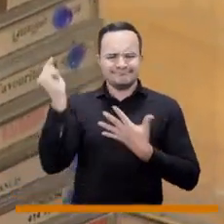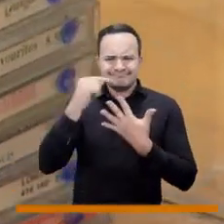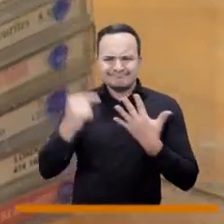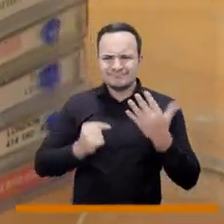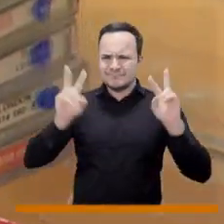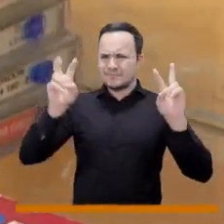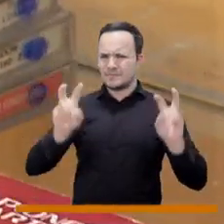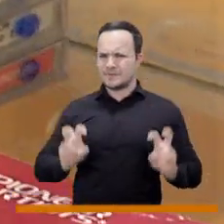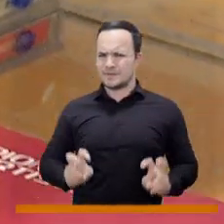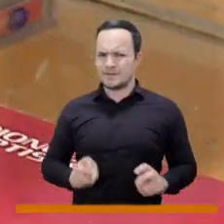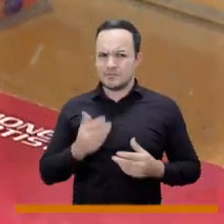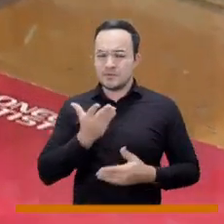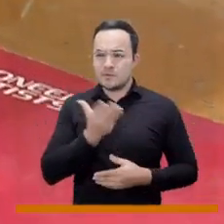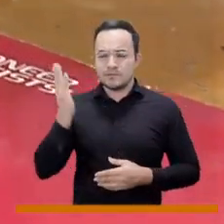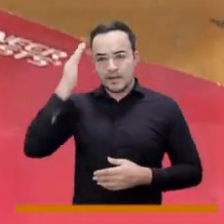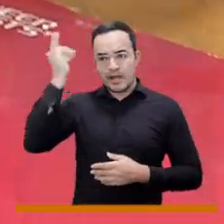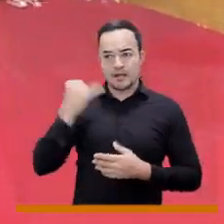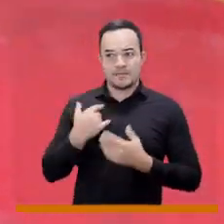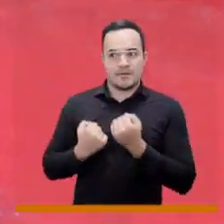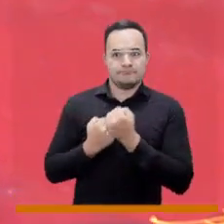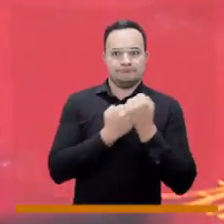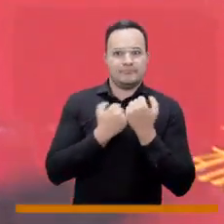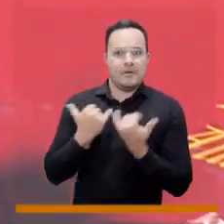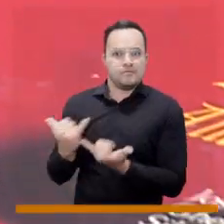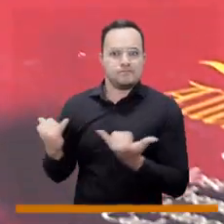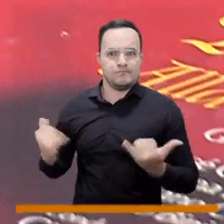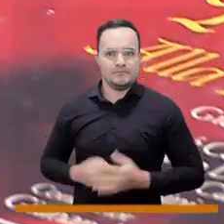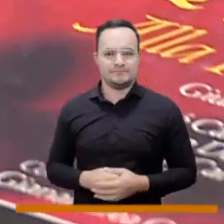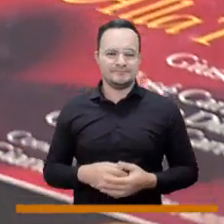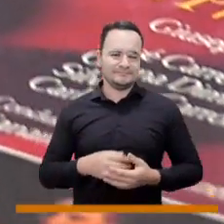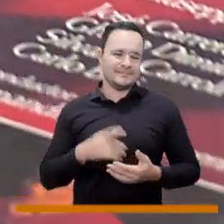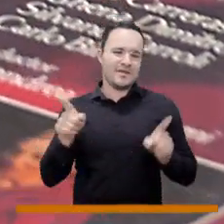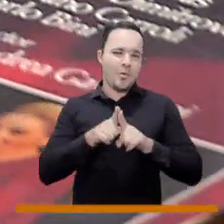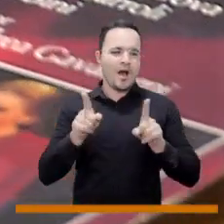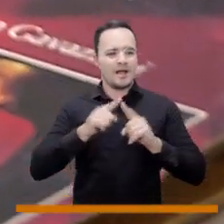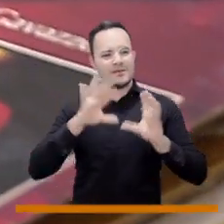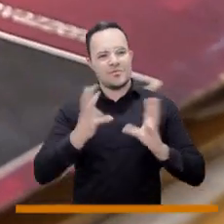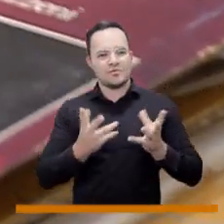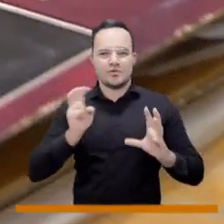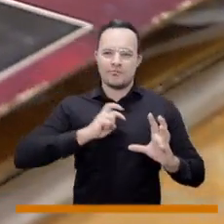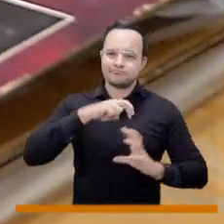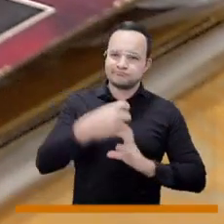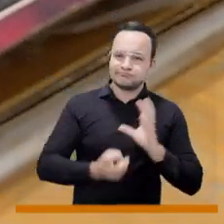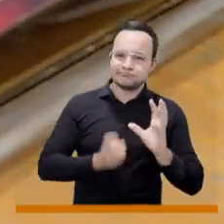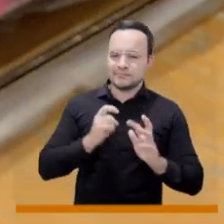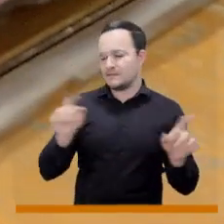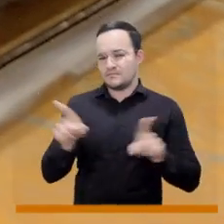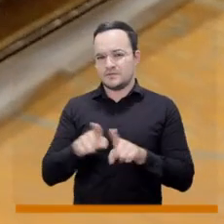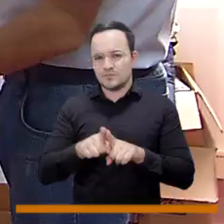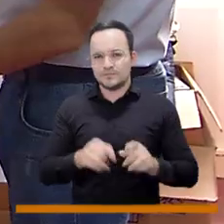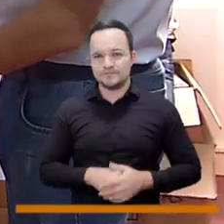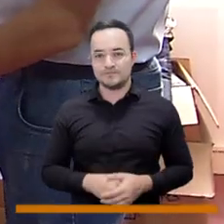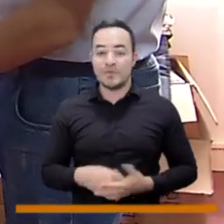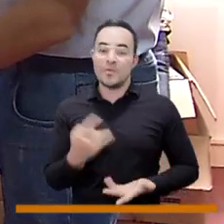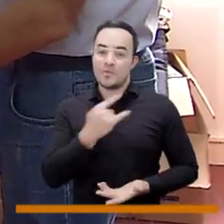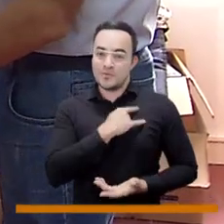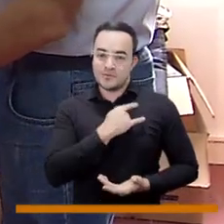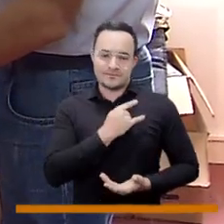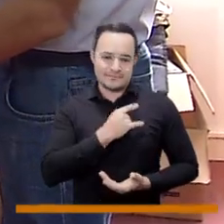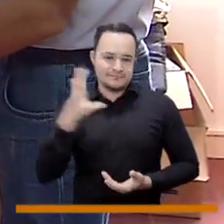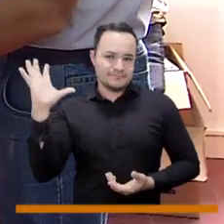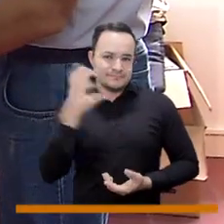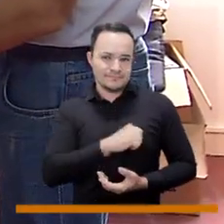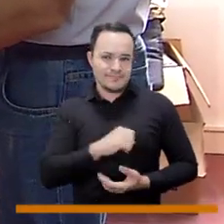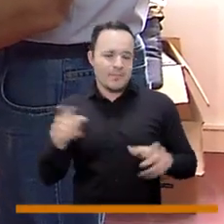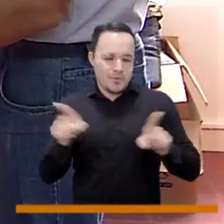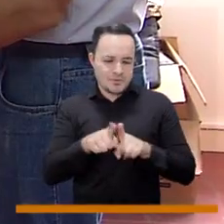filosofía, una gran cantidad de temas que la academia lo permite. Eso es viajar por el mundo. Y a la universidad,